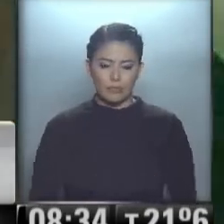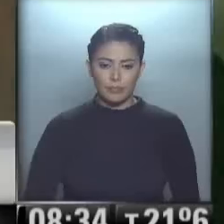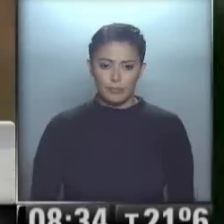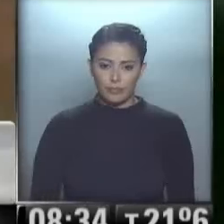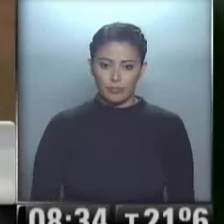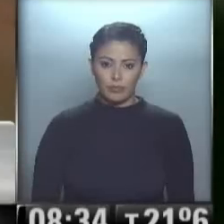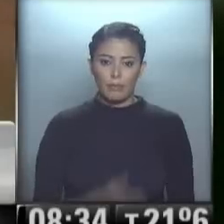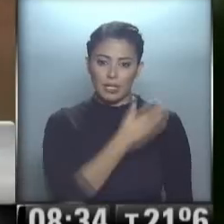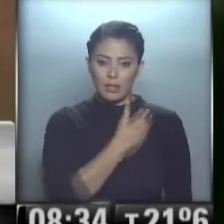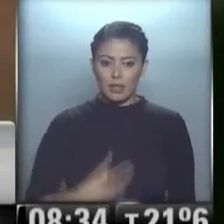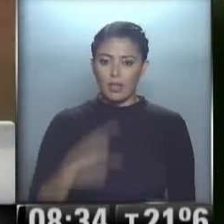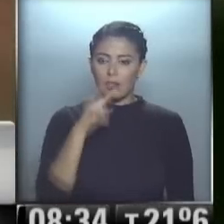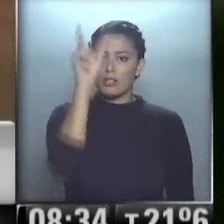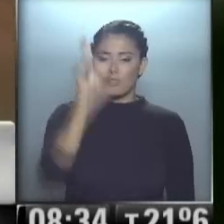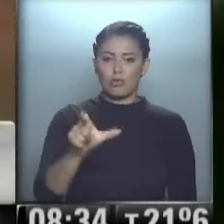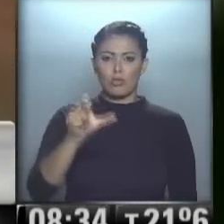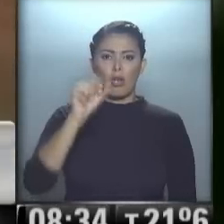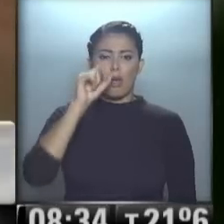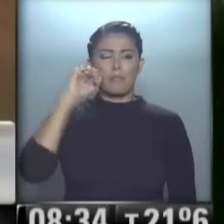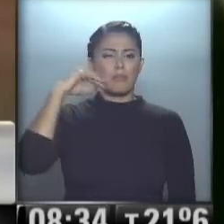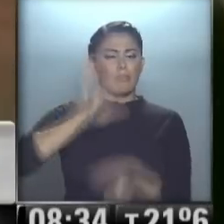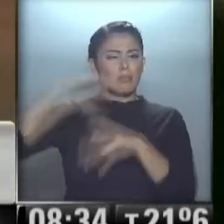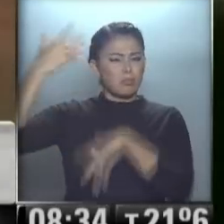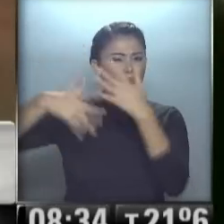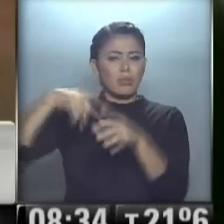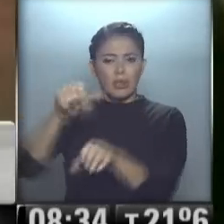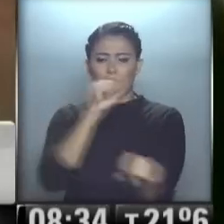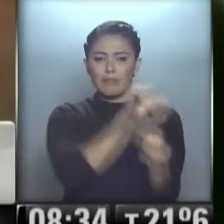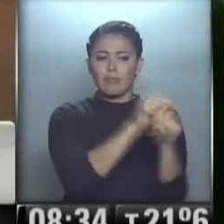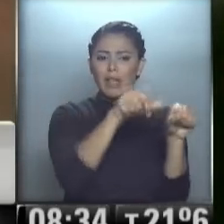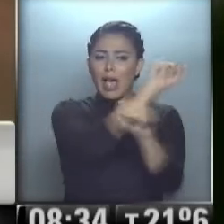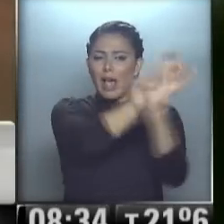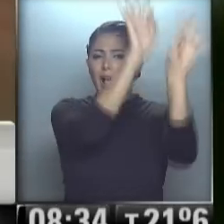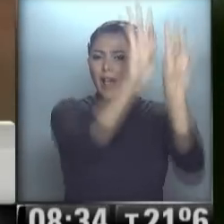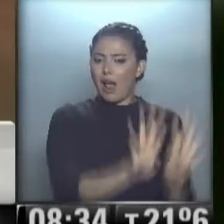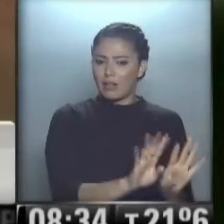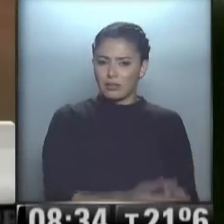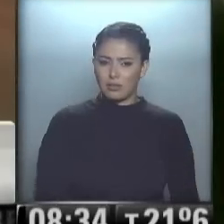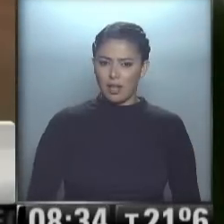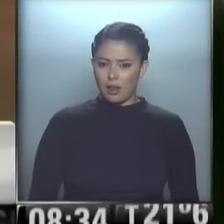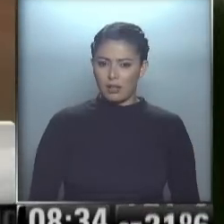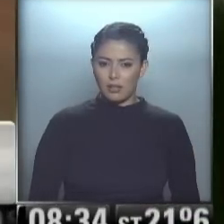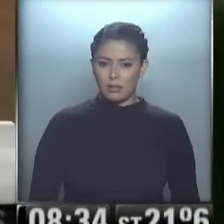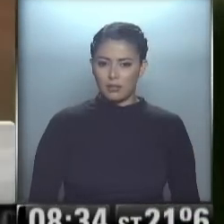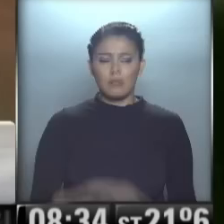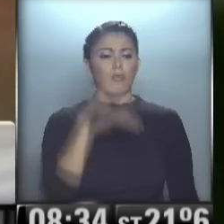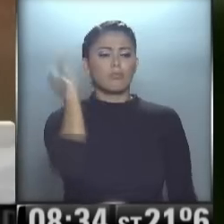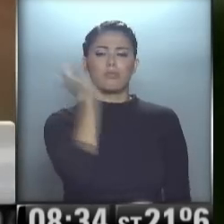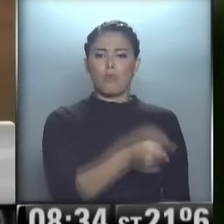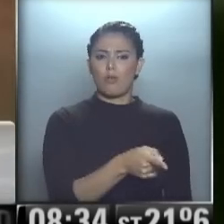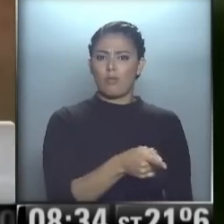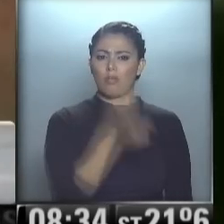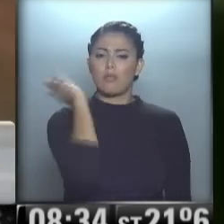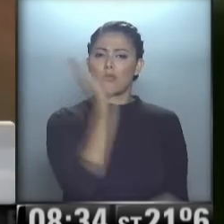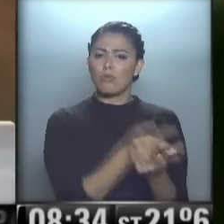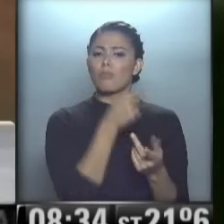Este fascista que hemos detenido y que está en una cárcel a buen resguardo, juzgado por